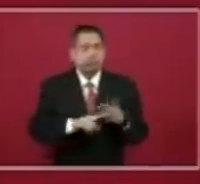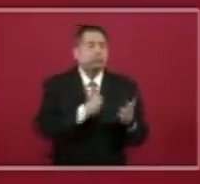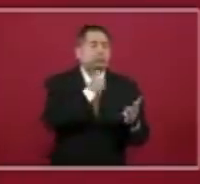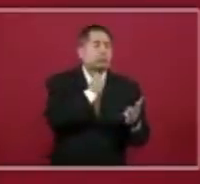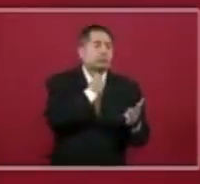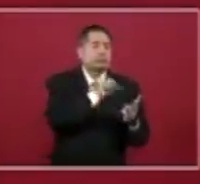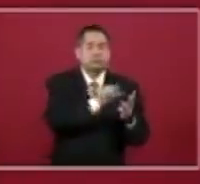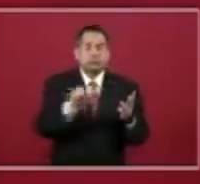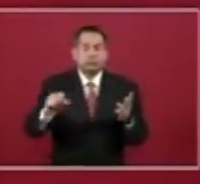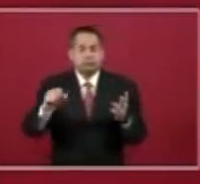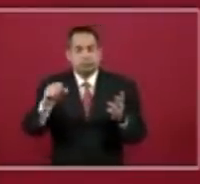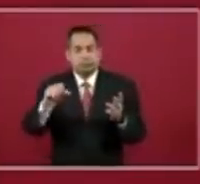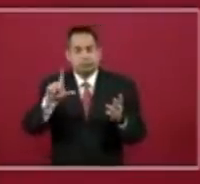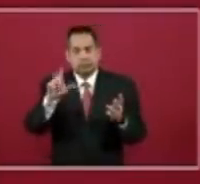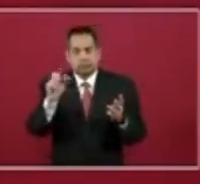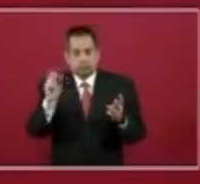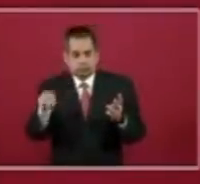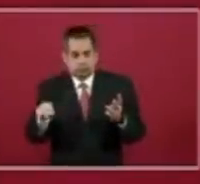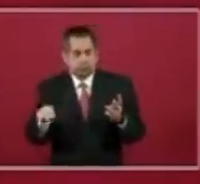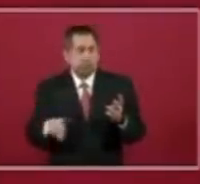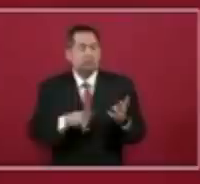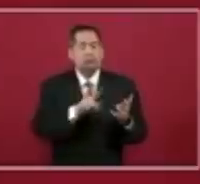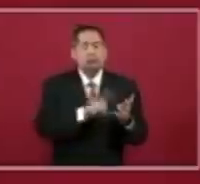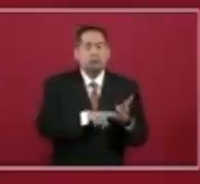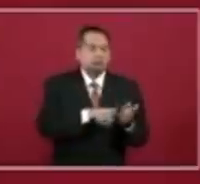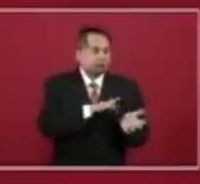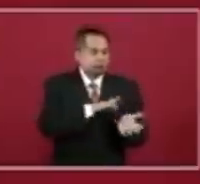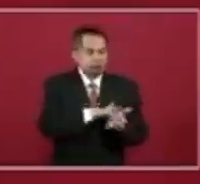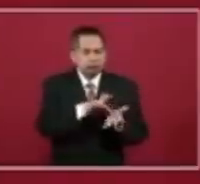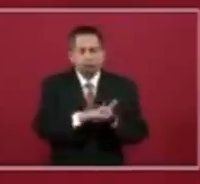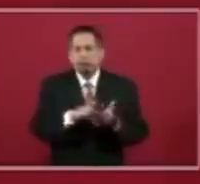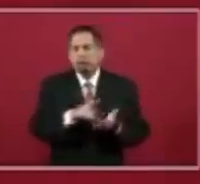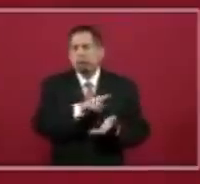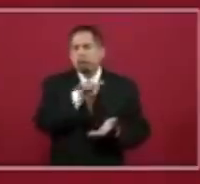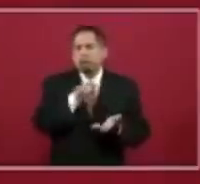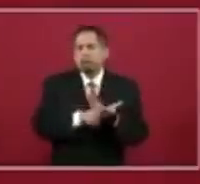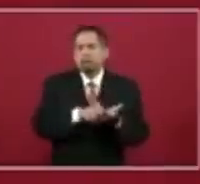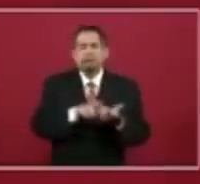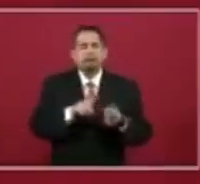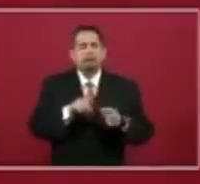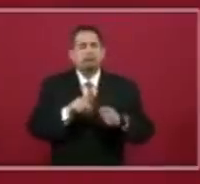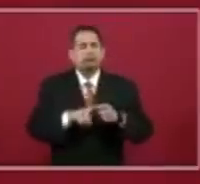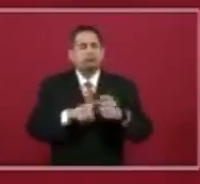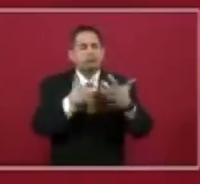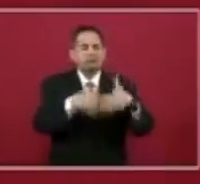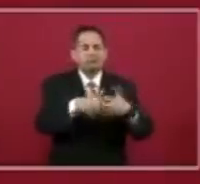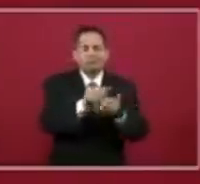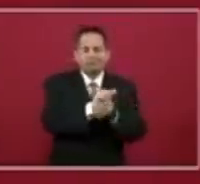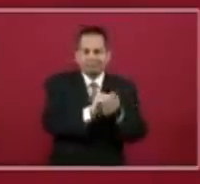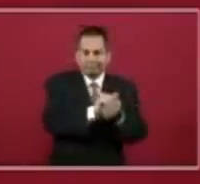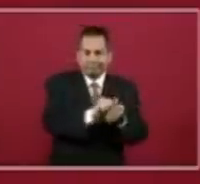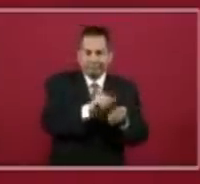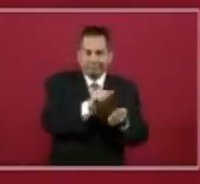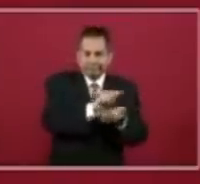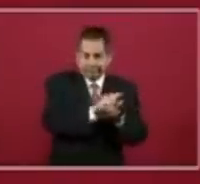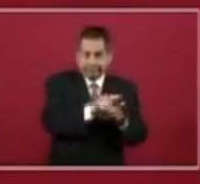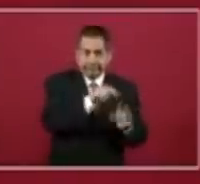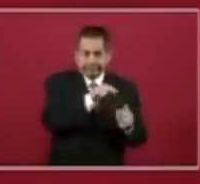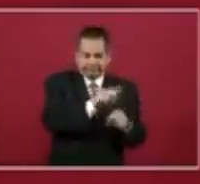Salamanca-León y el apoyo en la seguridad de varias refinerías. En